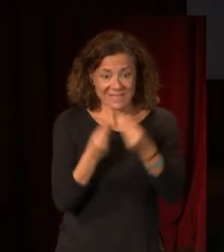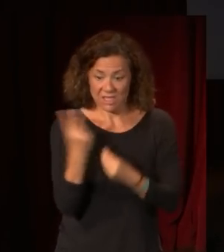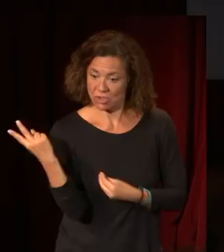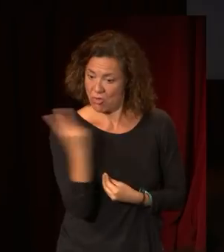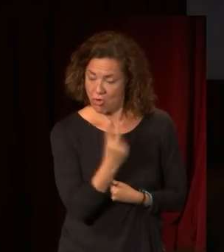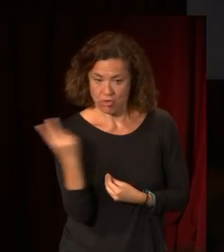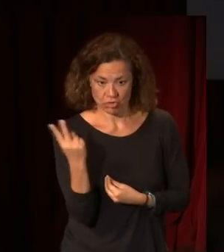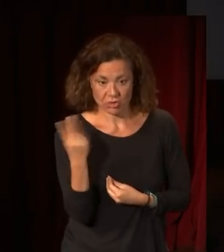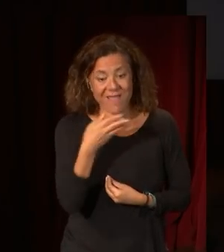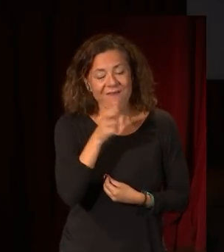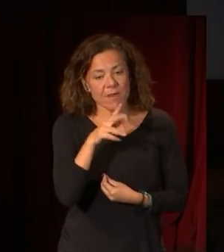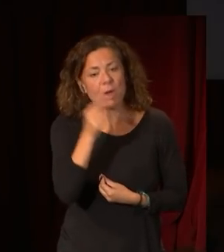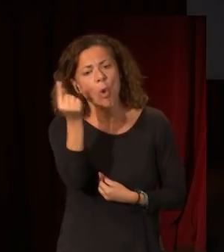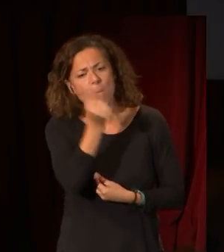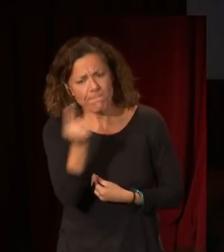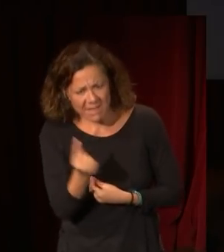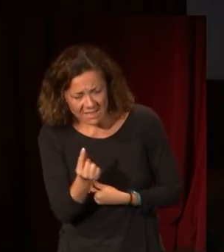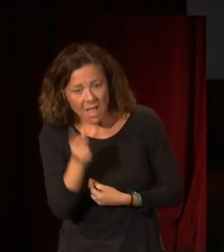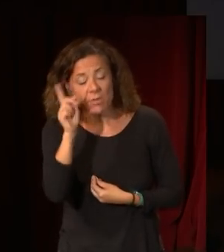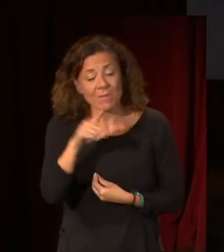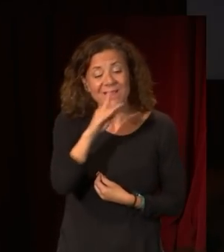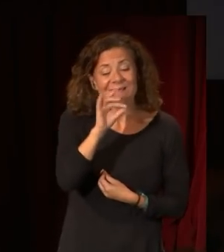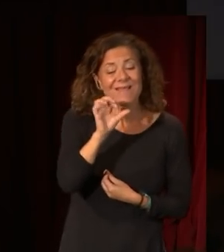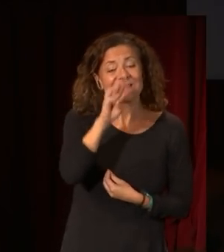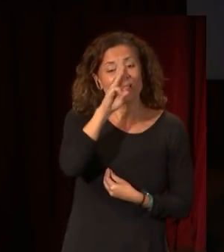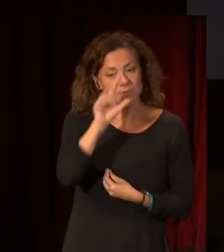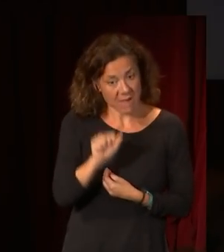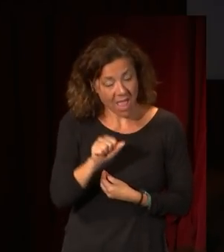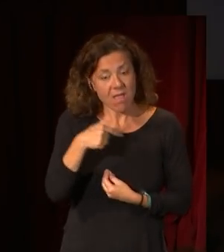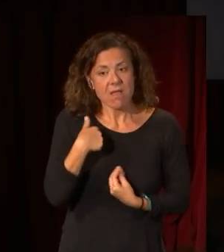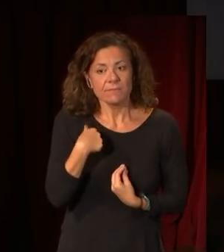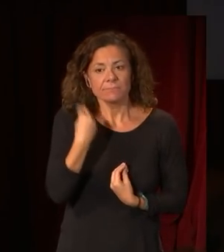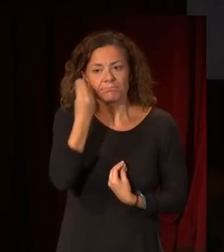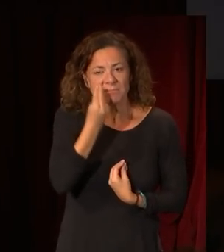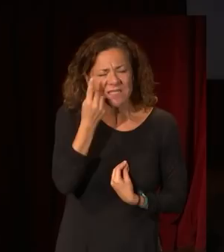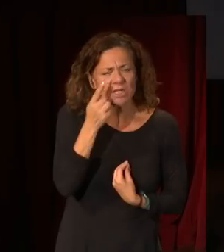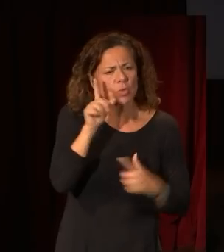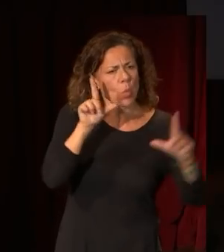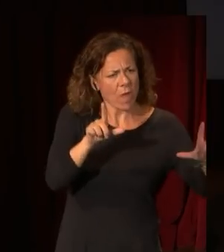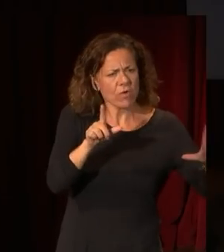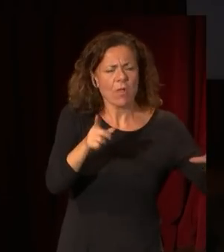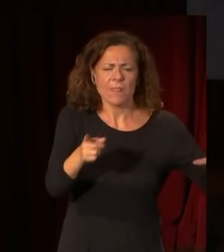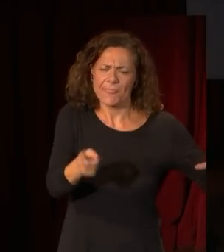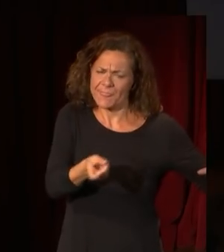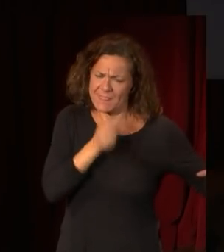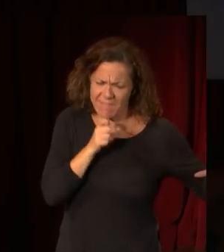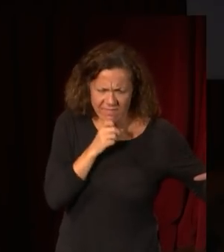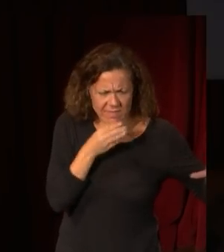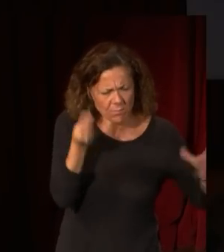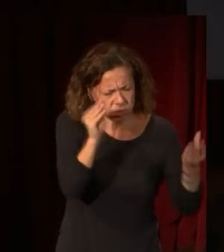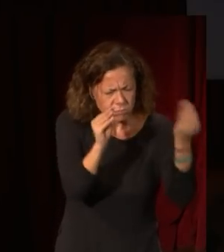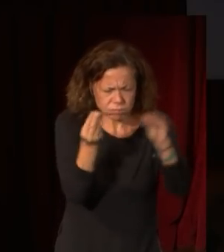donde bermejo pinta pero también ius de es pla concibe una obra compleja densísima pensada para